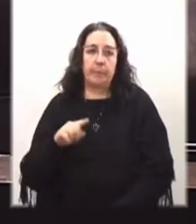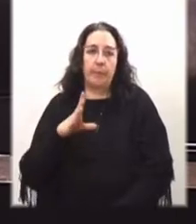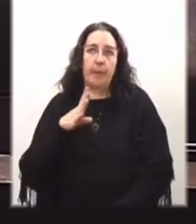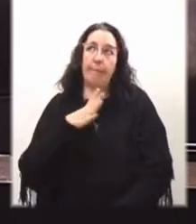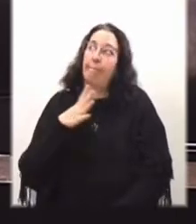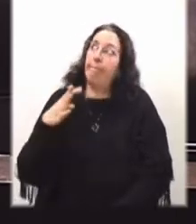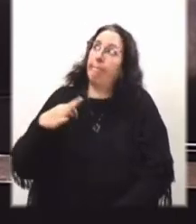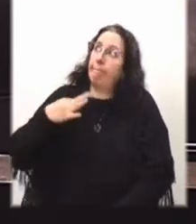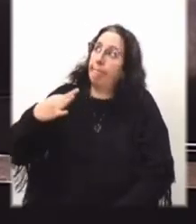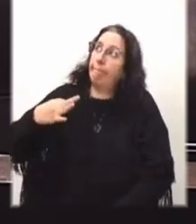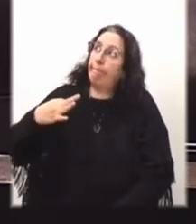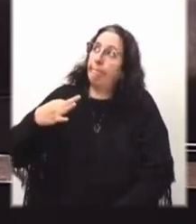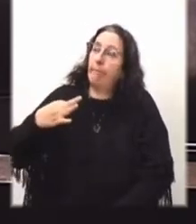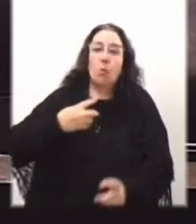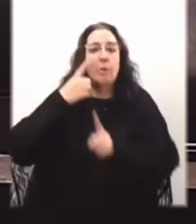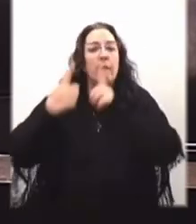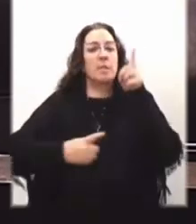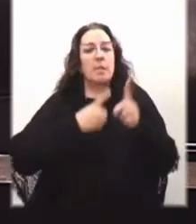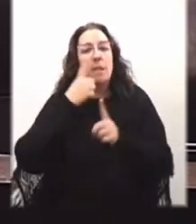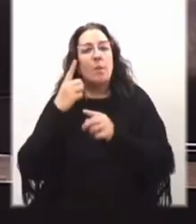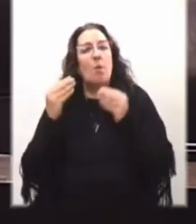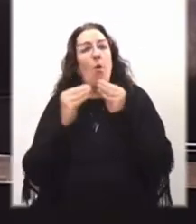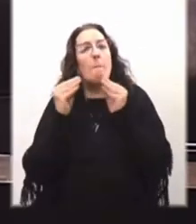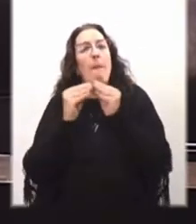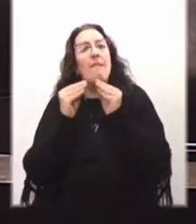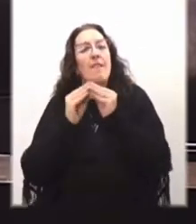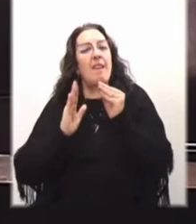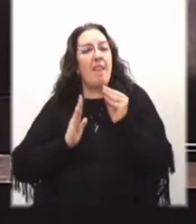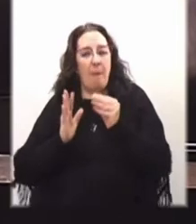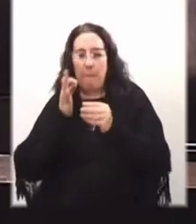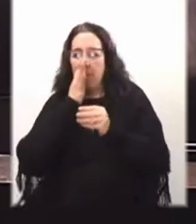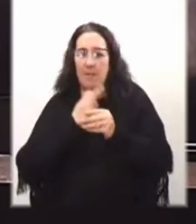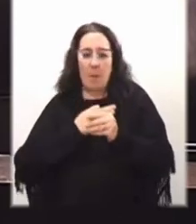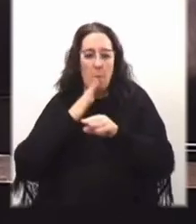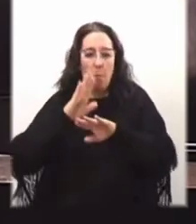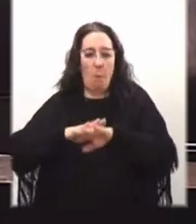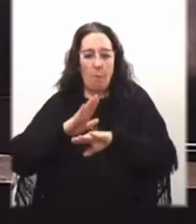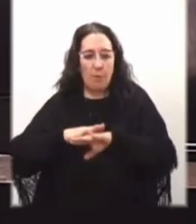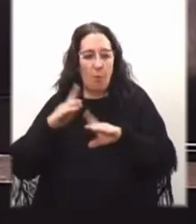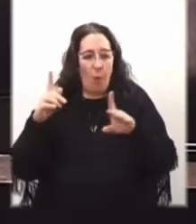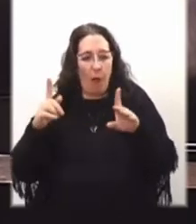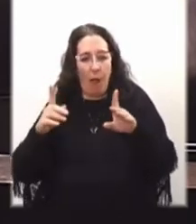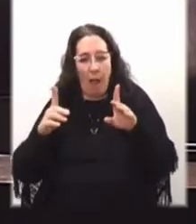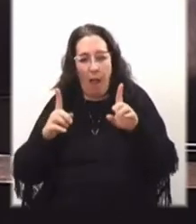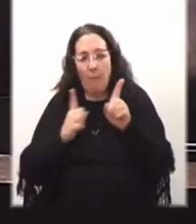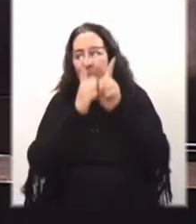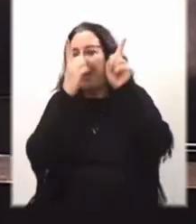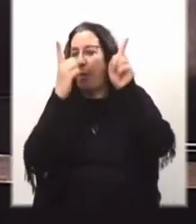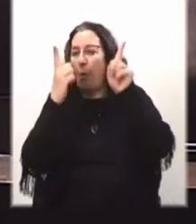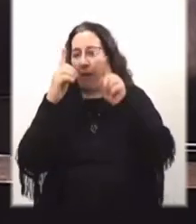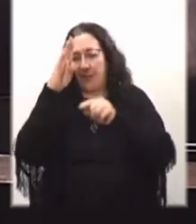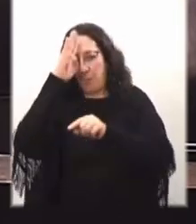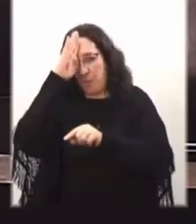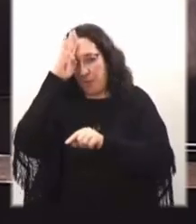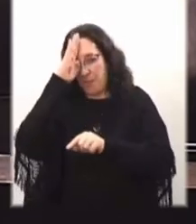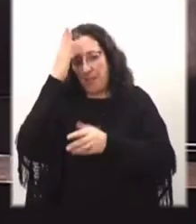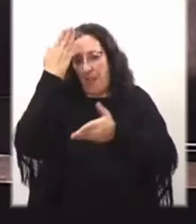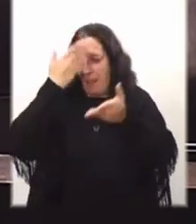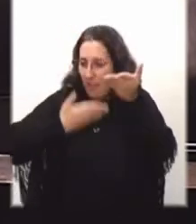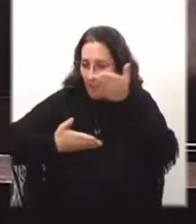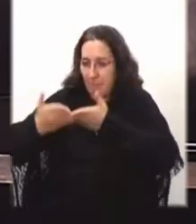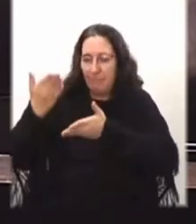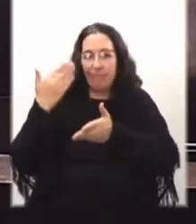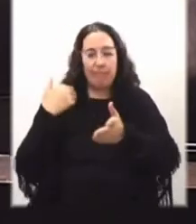universitaria, una compañera me decía, no como un encuentro de aprendizaje, de mutuo, de encuentro, de